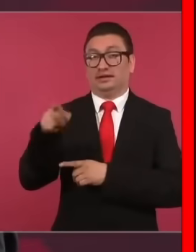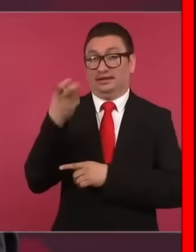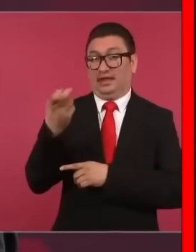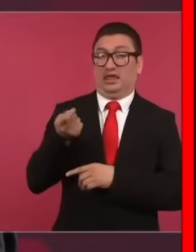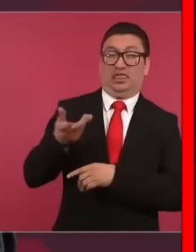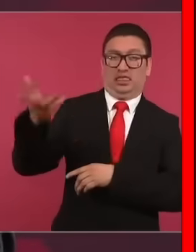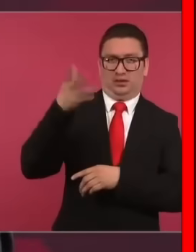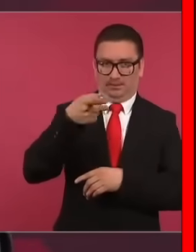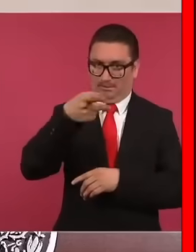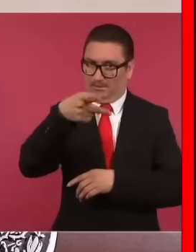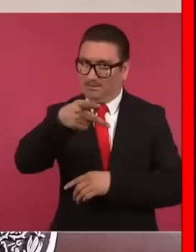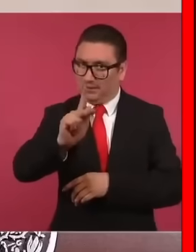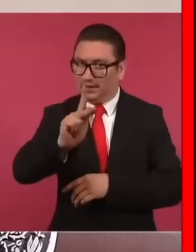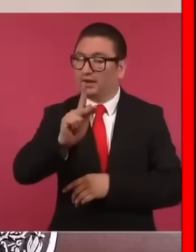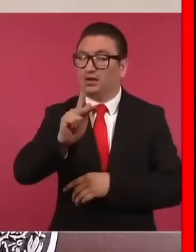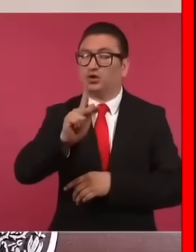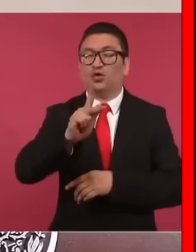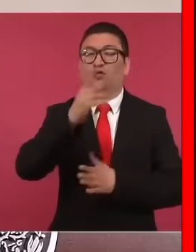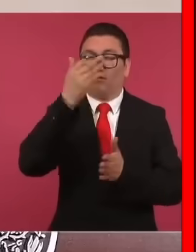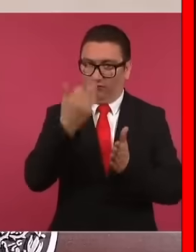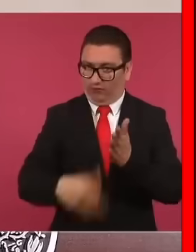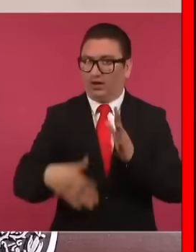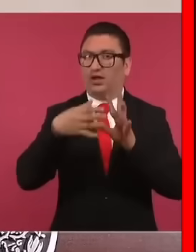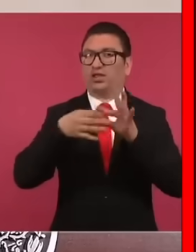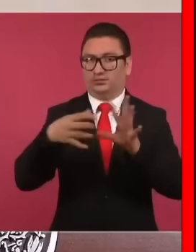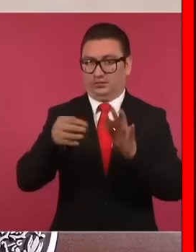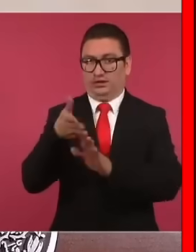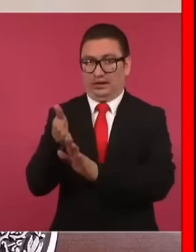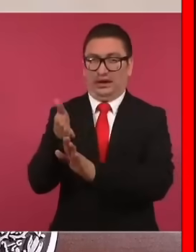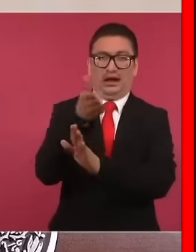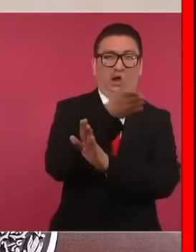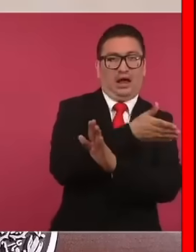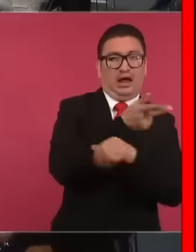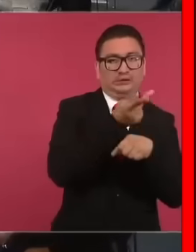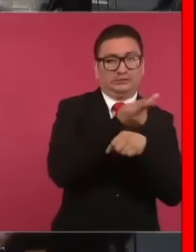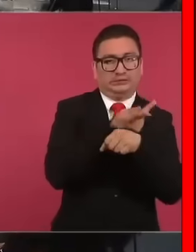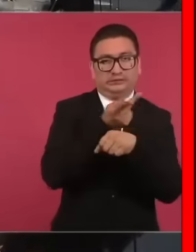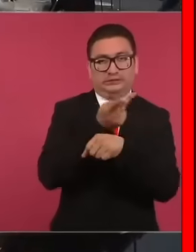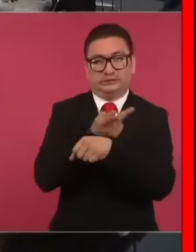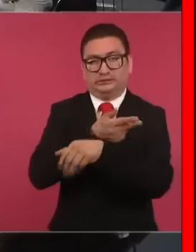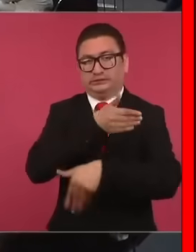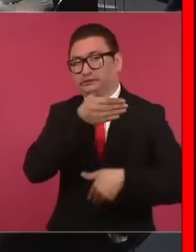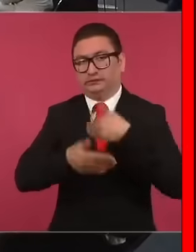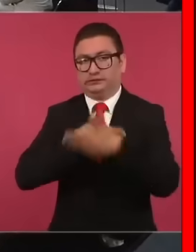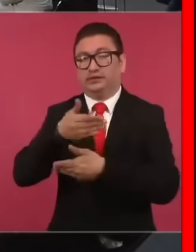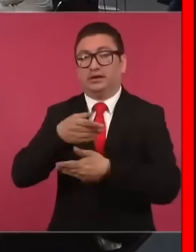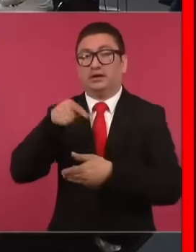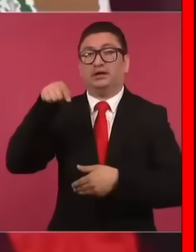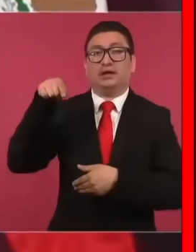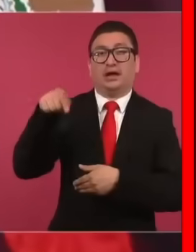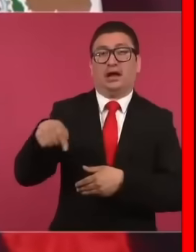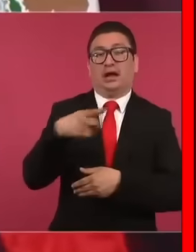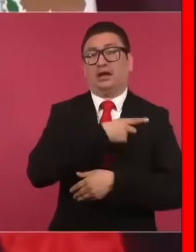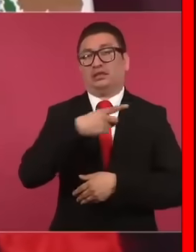pero no se habla de lo que llevó a ese endeudamiento